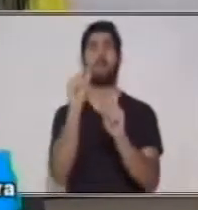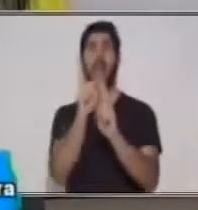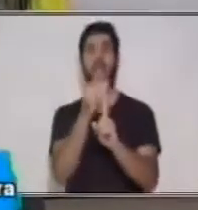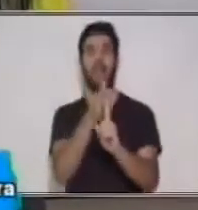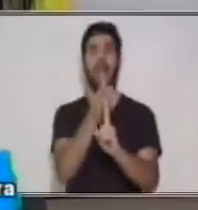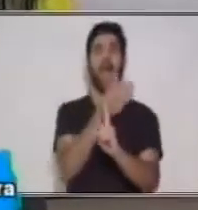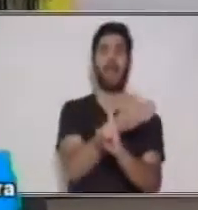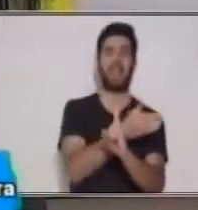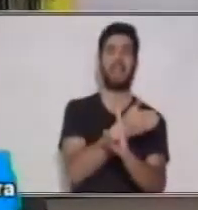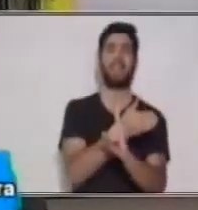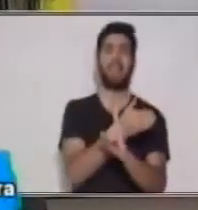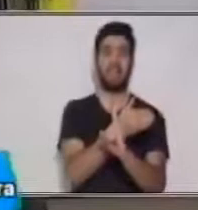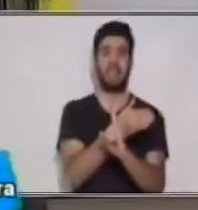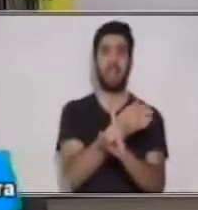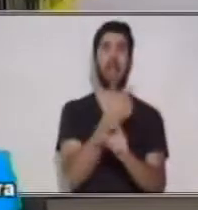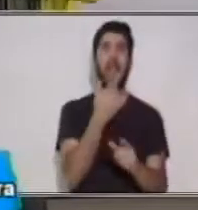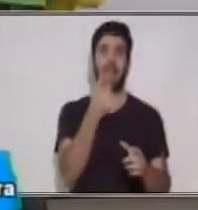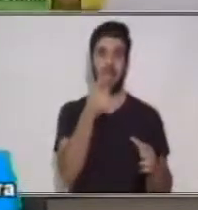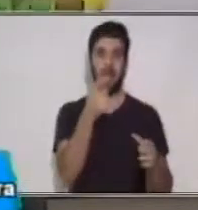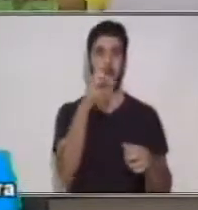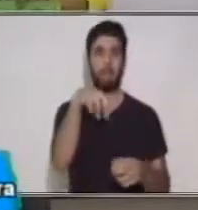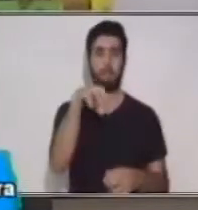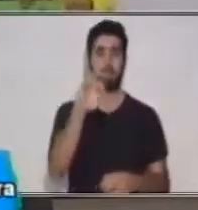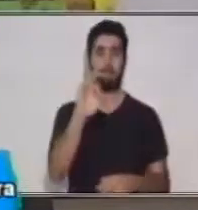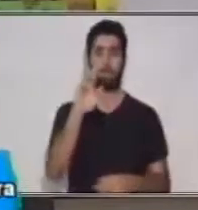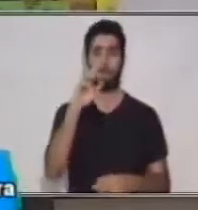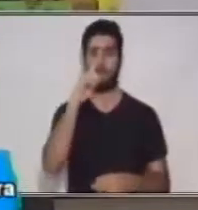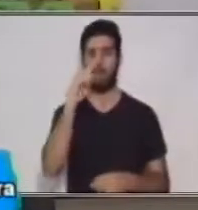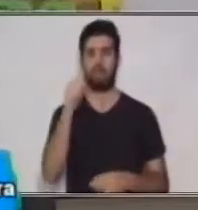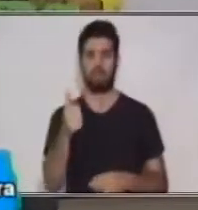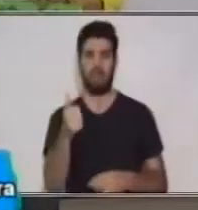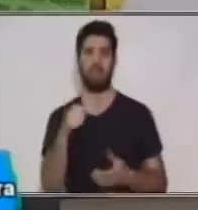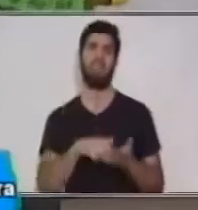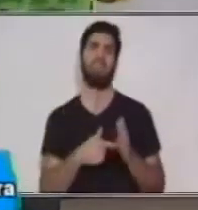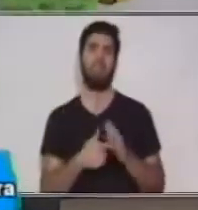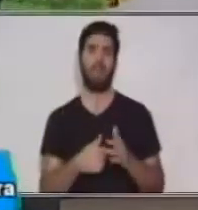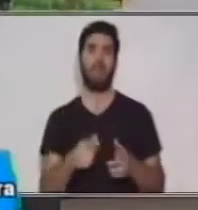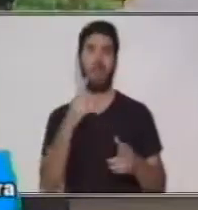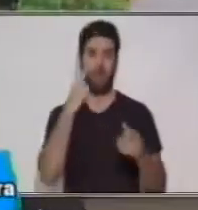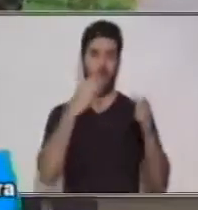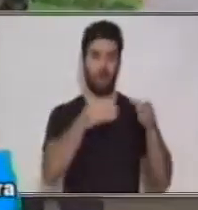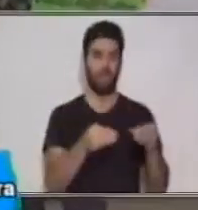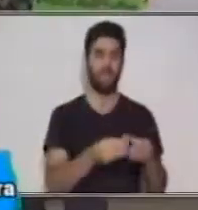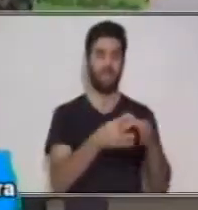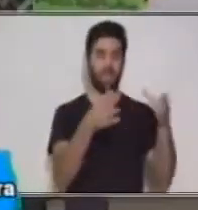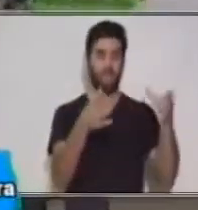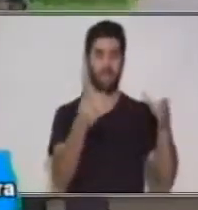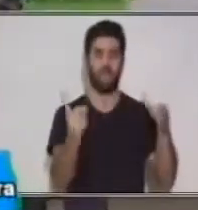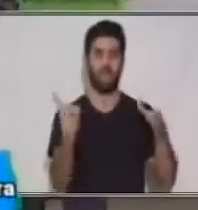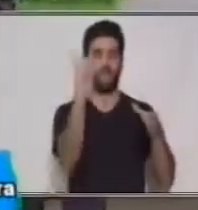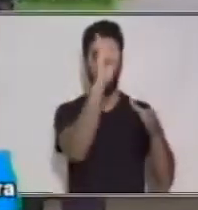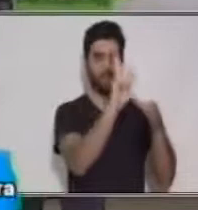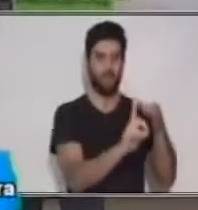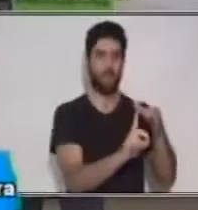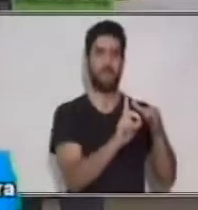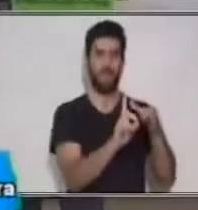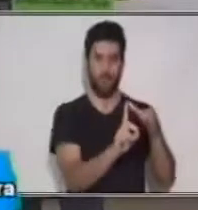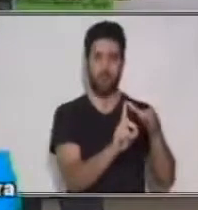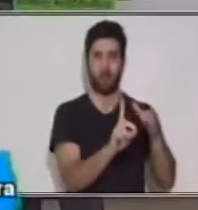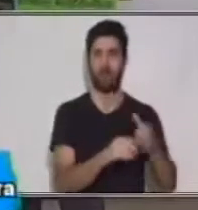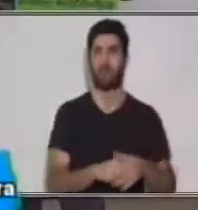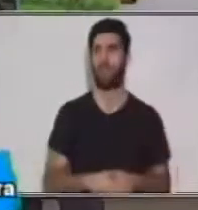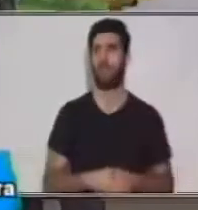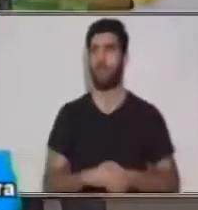pusimos porta. ¿Ya? Porta. Entonces, porta le pusimos antes a la